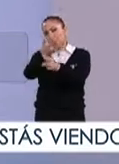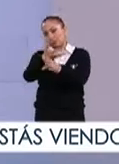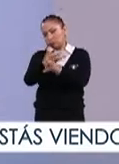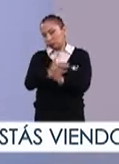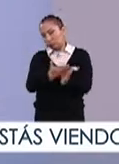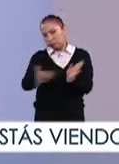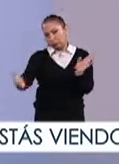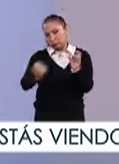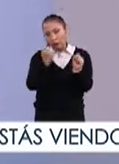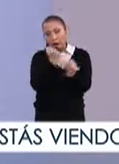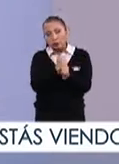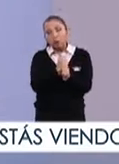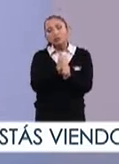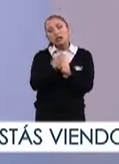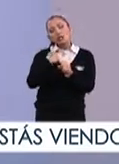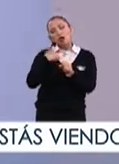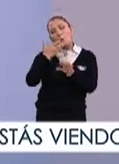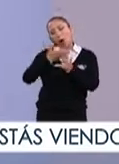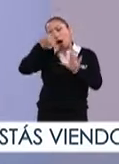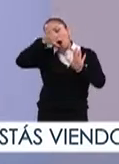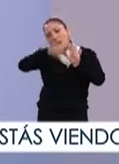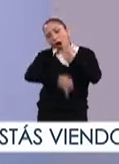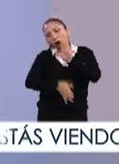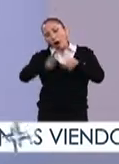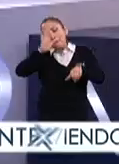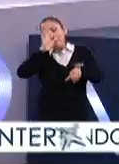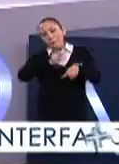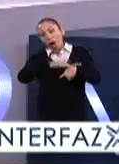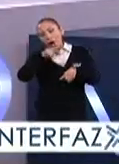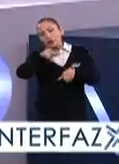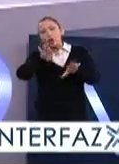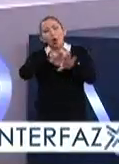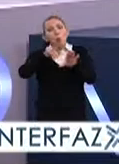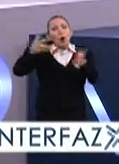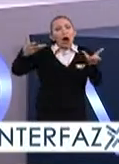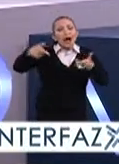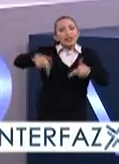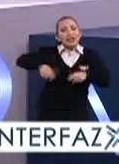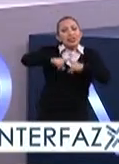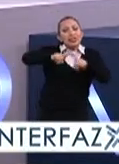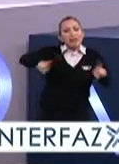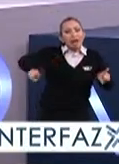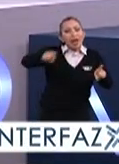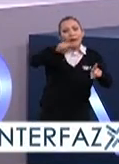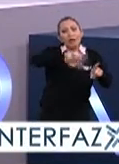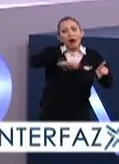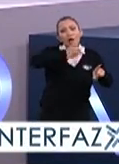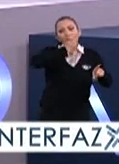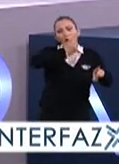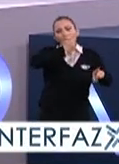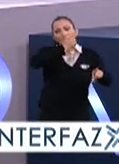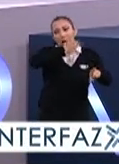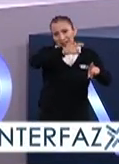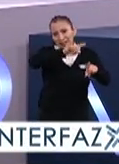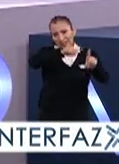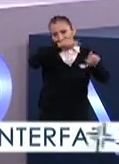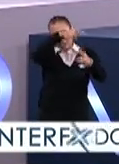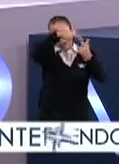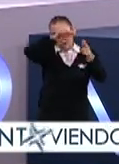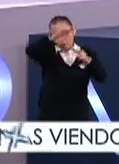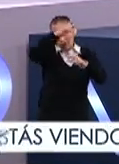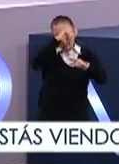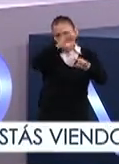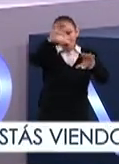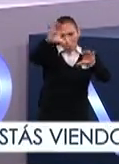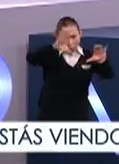Unidos y me estoy profundizando un poco más cómo lo hacen y la diferencia de las costumbres en diferentes regiones del